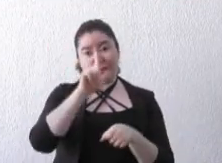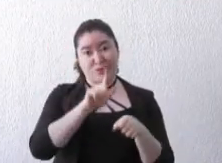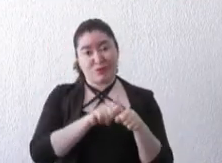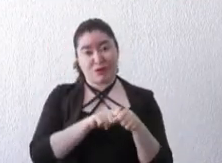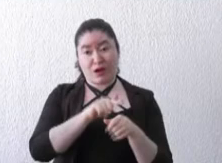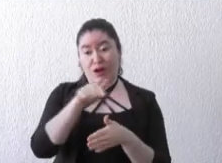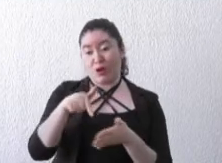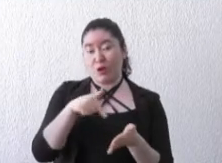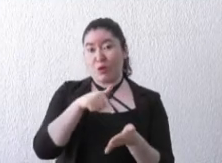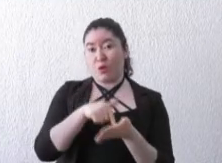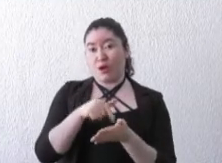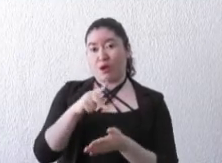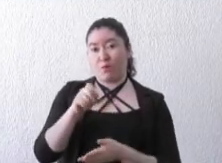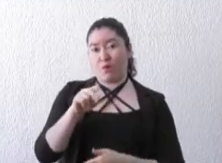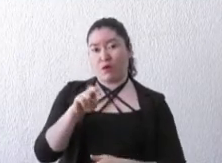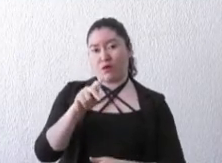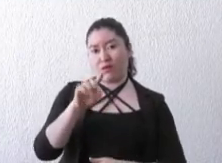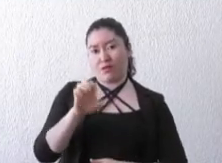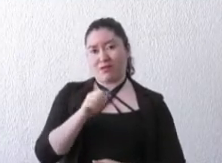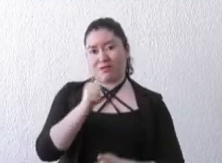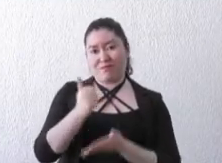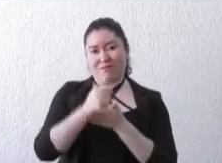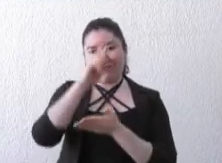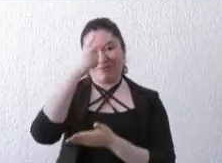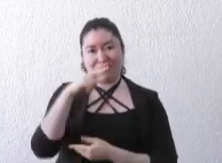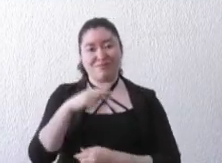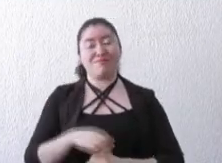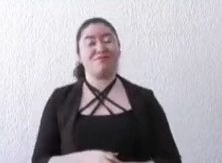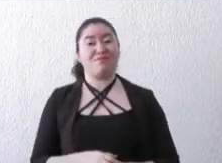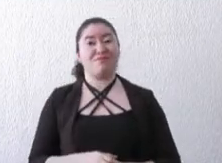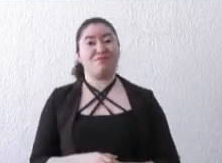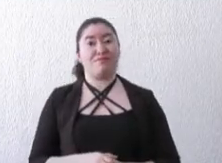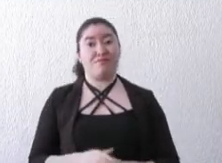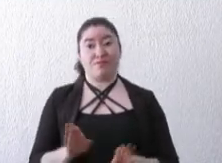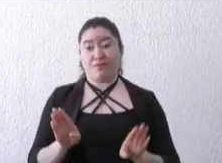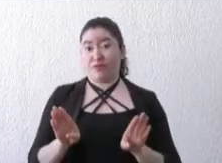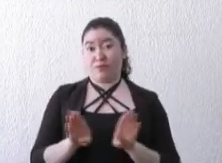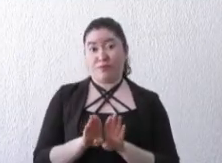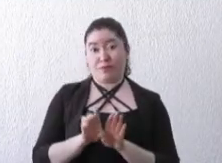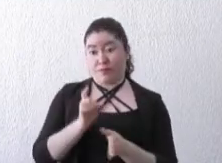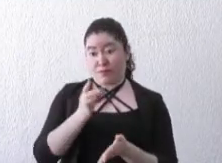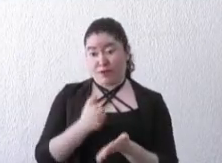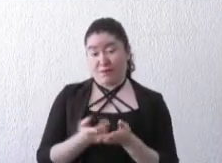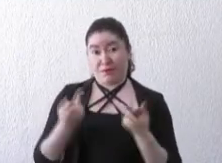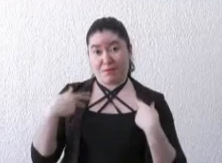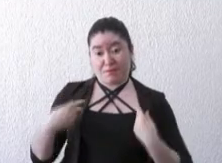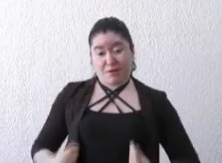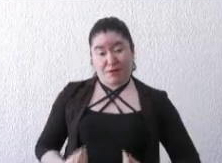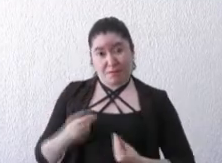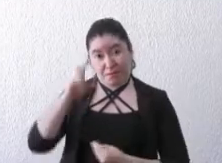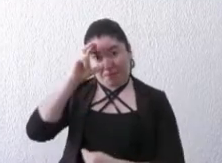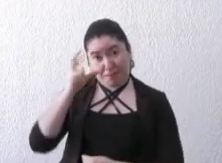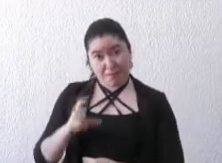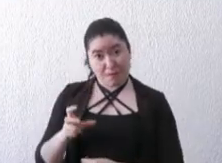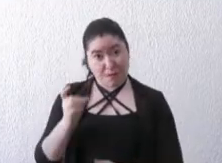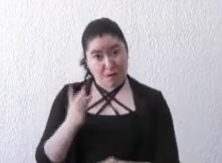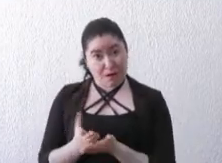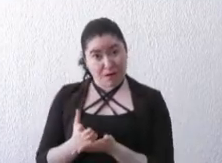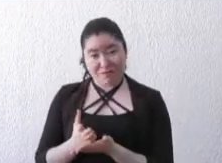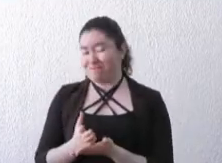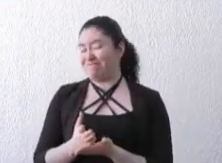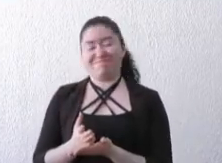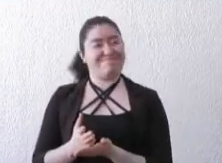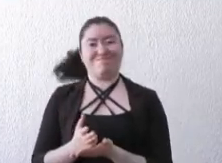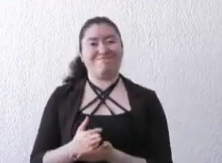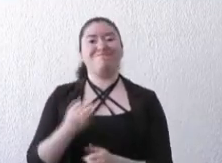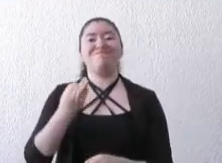poniente de la Ciudad de México. Y no es nada más para los miguelhidalguenses. Aquí, en este punto de encuentro,